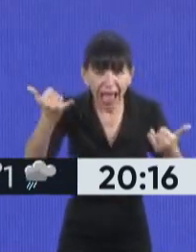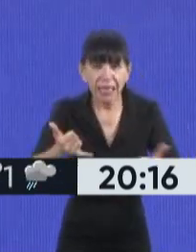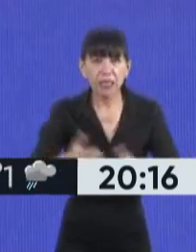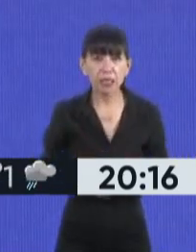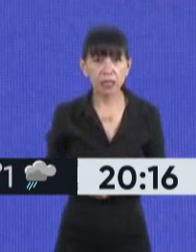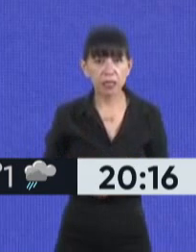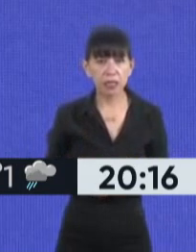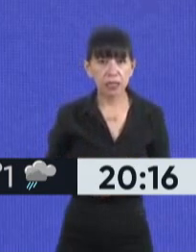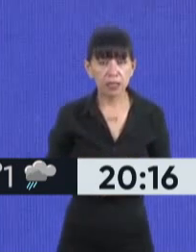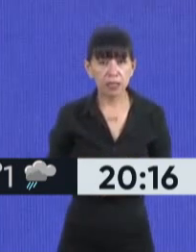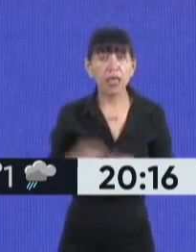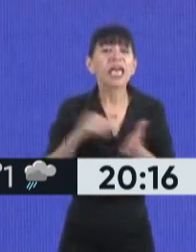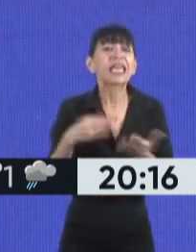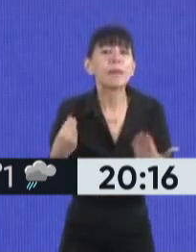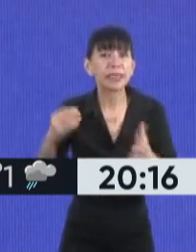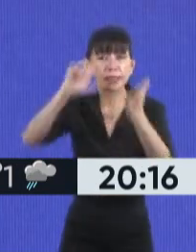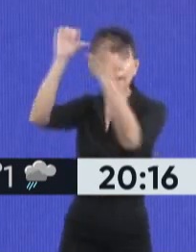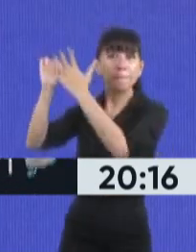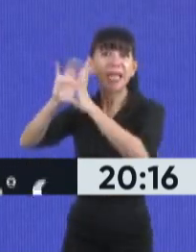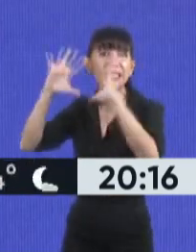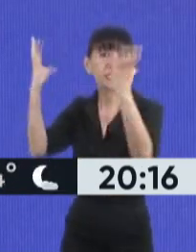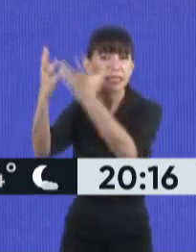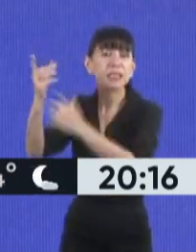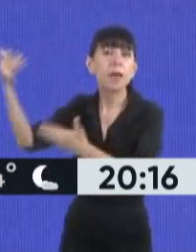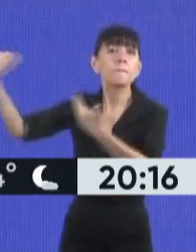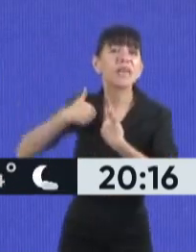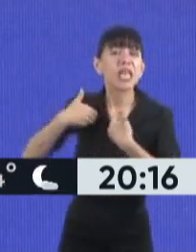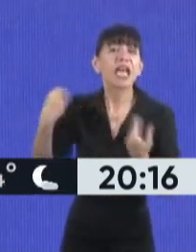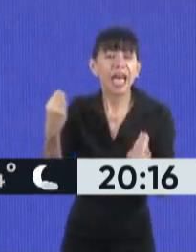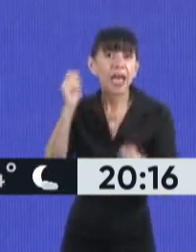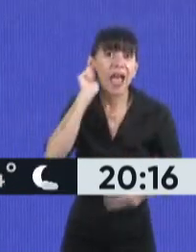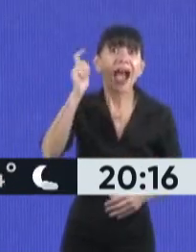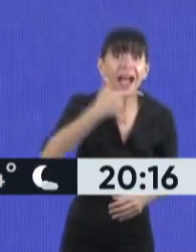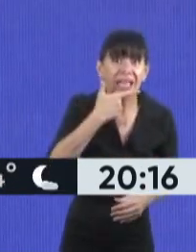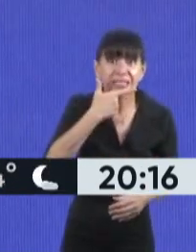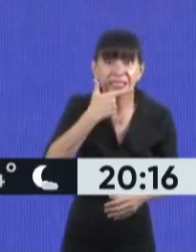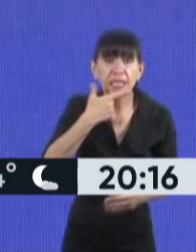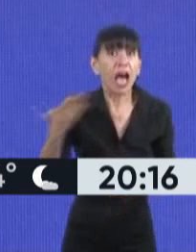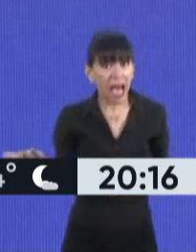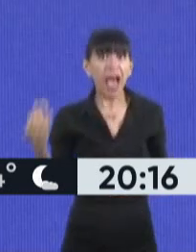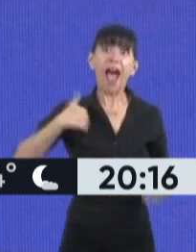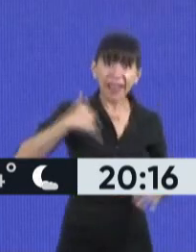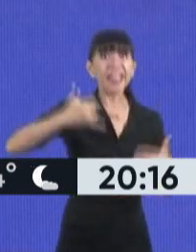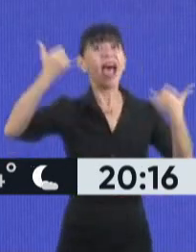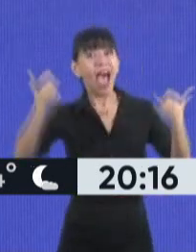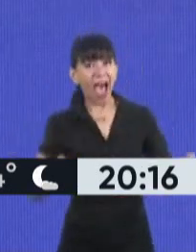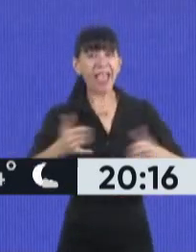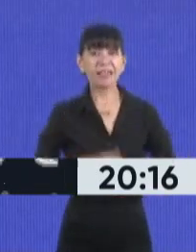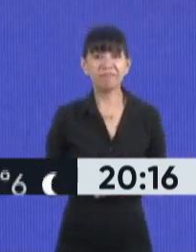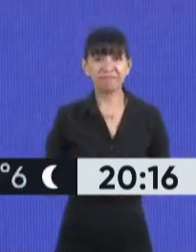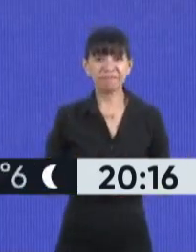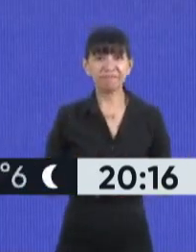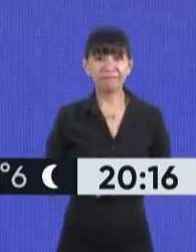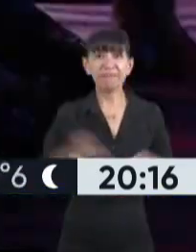¿Qué nos está pidiendo el mundo? Gas como energía de transición la tenemos. La segunda reserva de